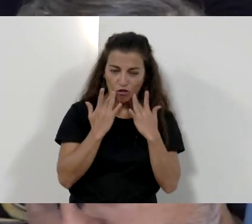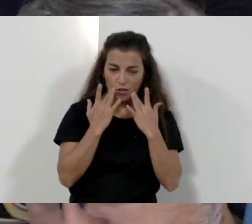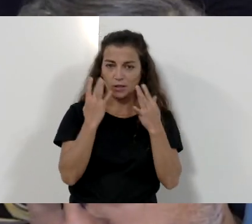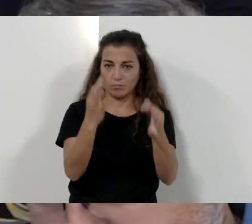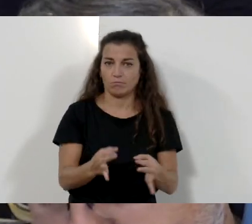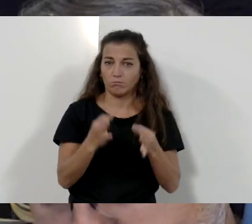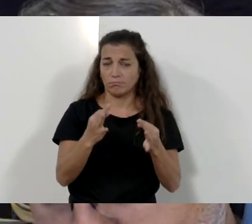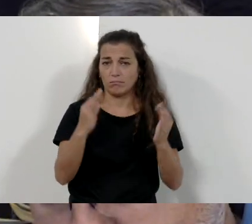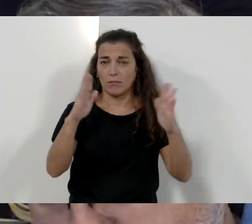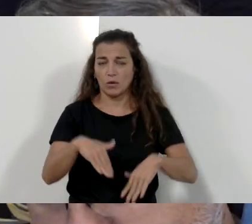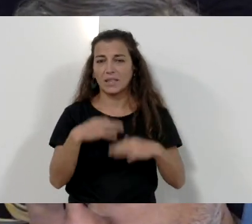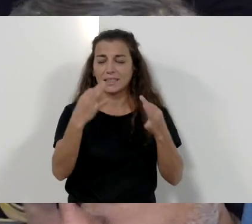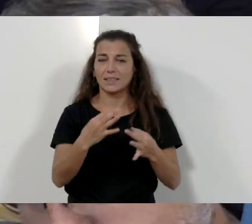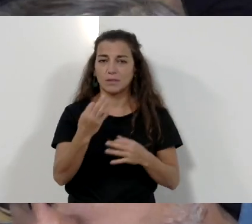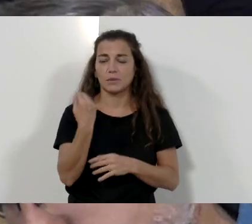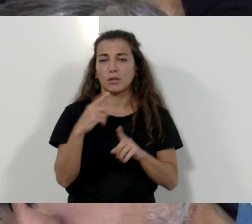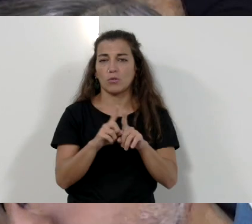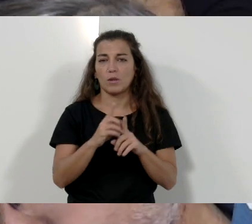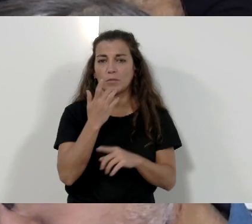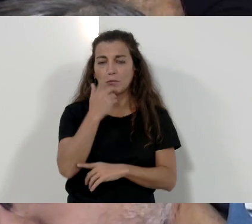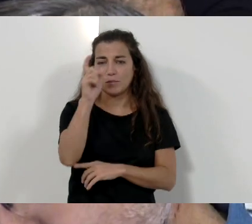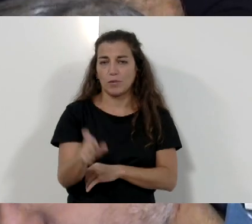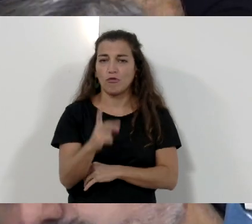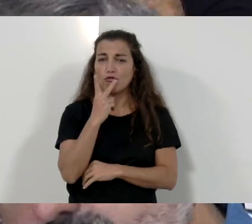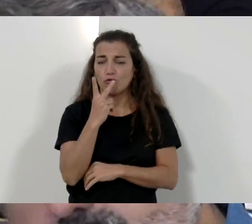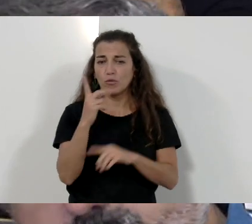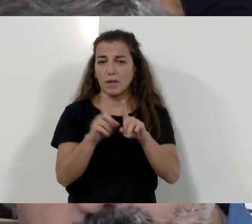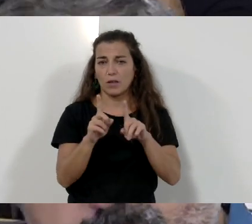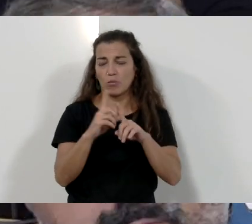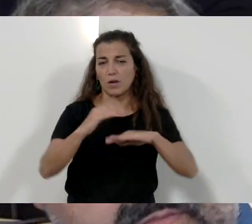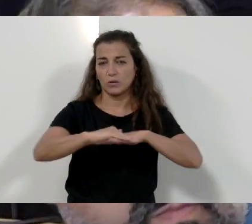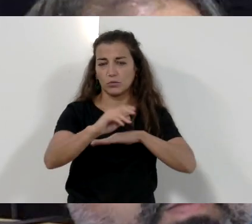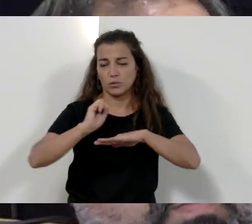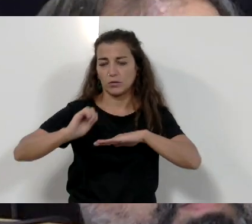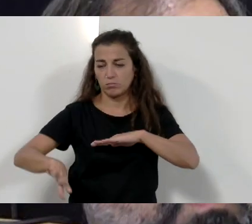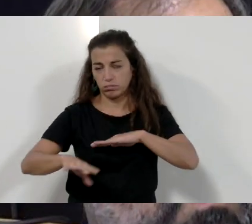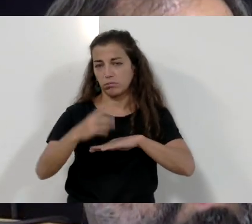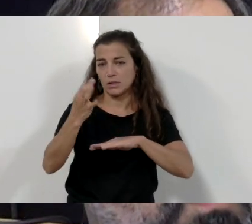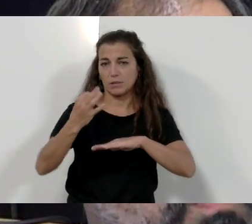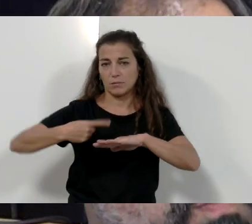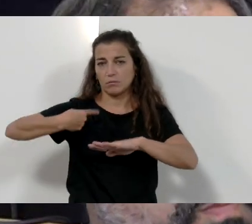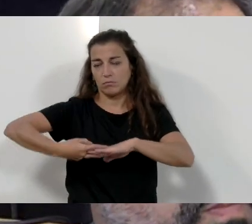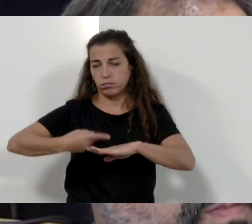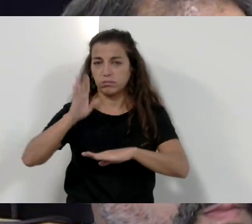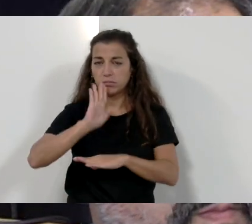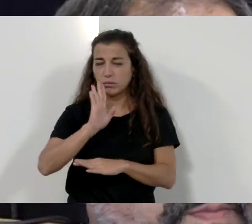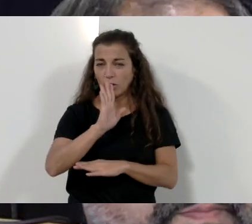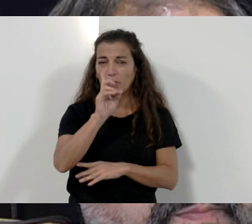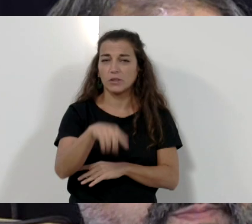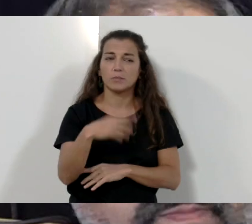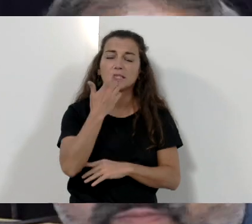habrá una colilla en el suelo si alguien fuma y tira la colilla en el suelo. Siempre habrá pintadas si hay gente que